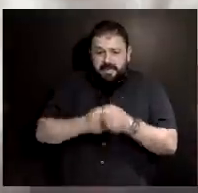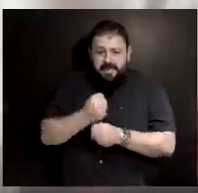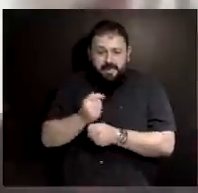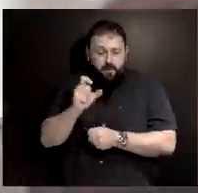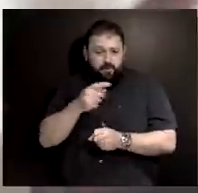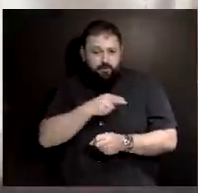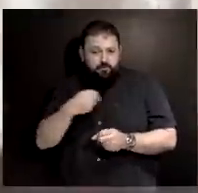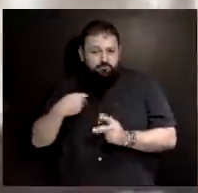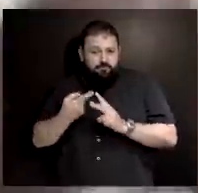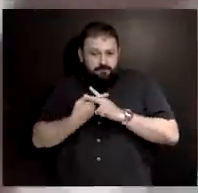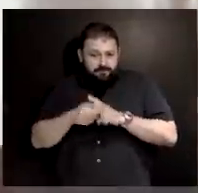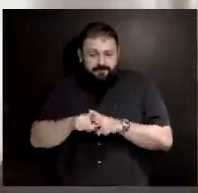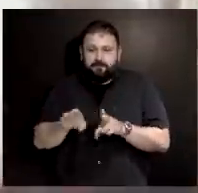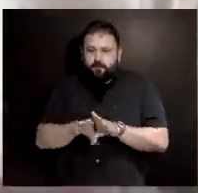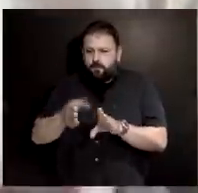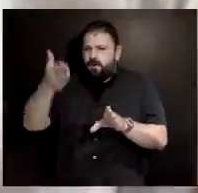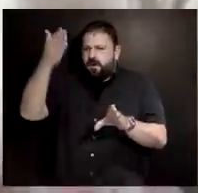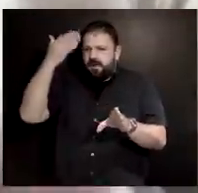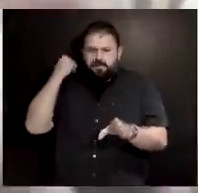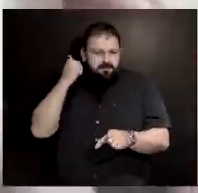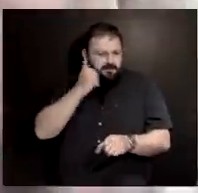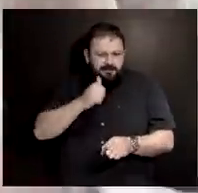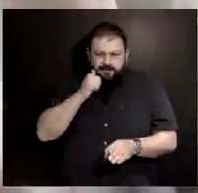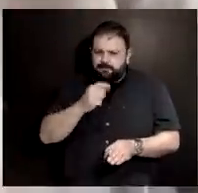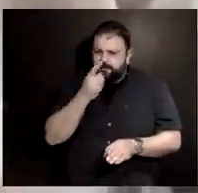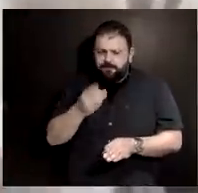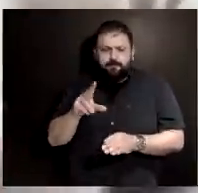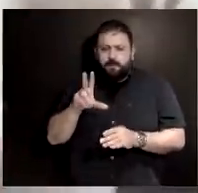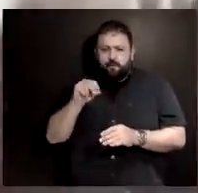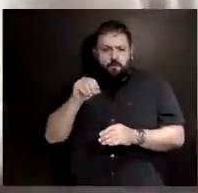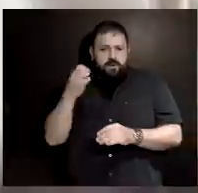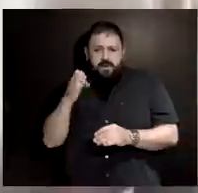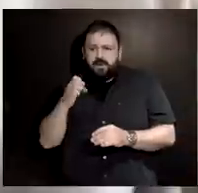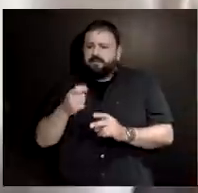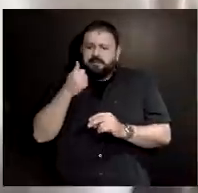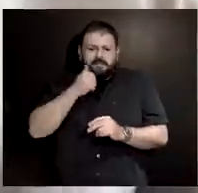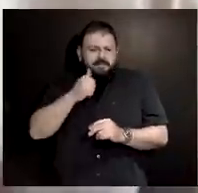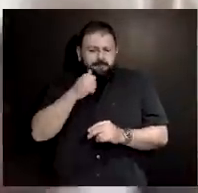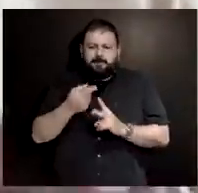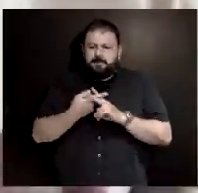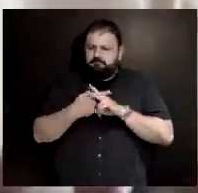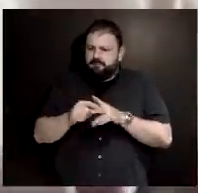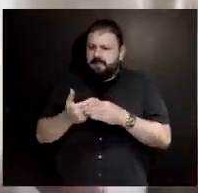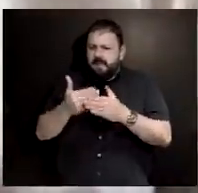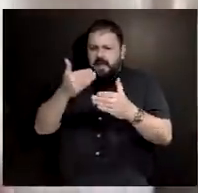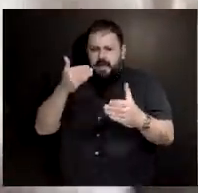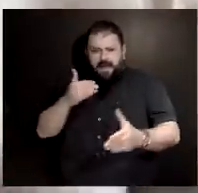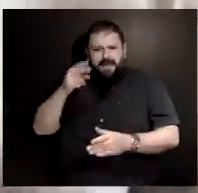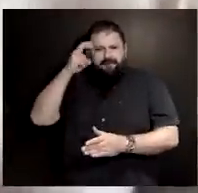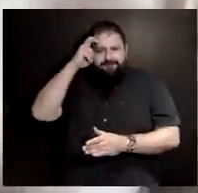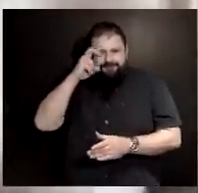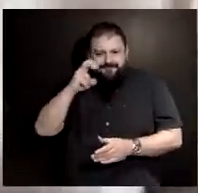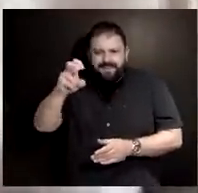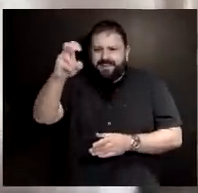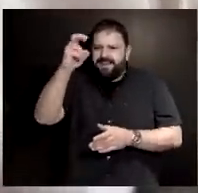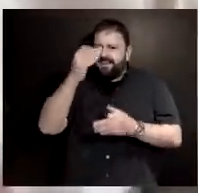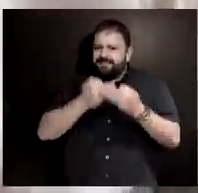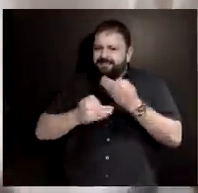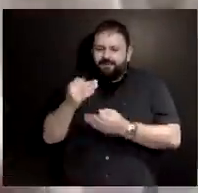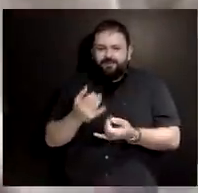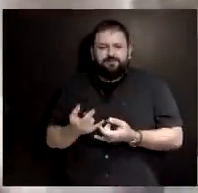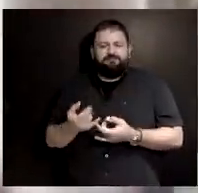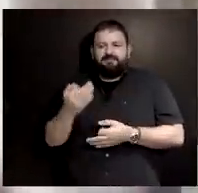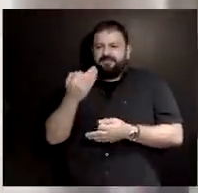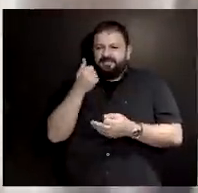empezamos el año antes, como siempre lo hemos dicho, no en enero, empezamos de poquito antes con el viaje internacional, cerramos el año con